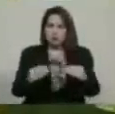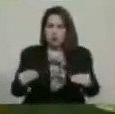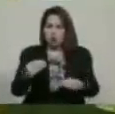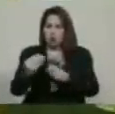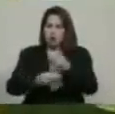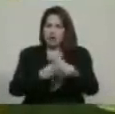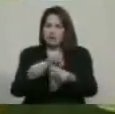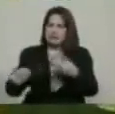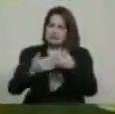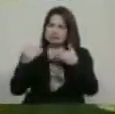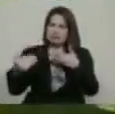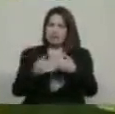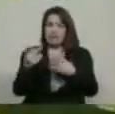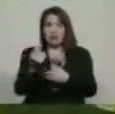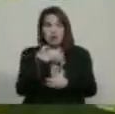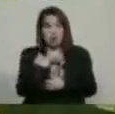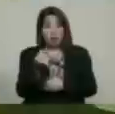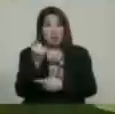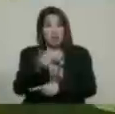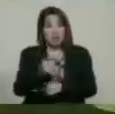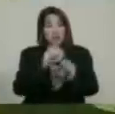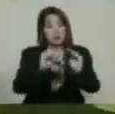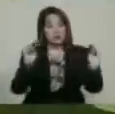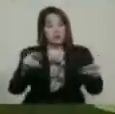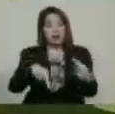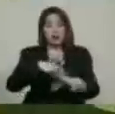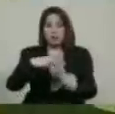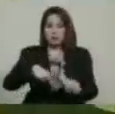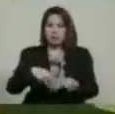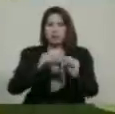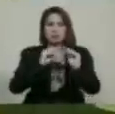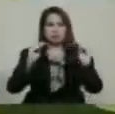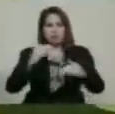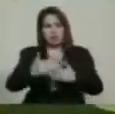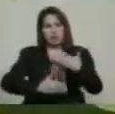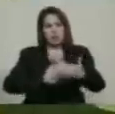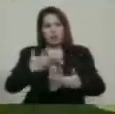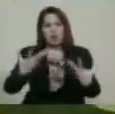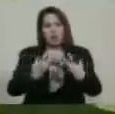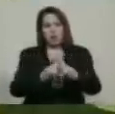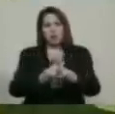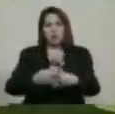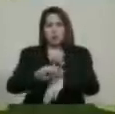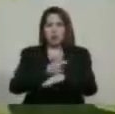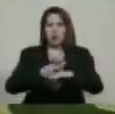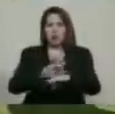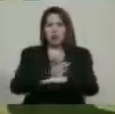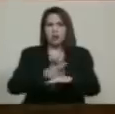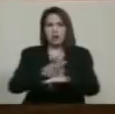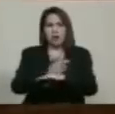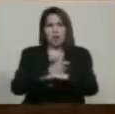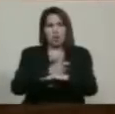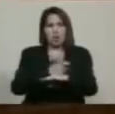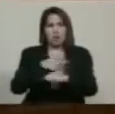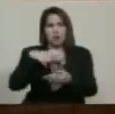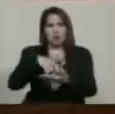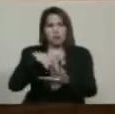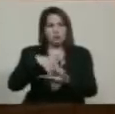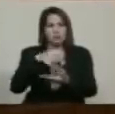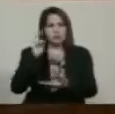y para eso tenemos que llamar a la producción. Sigamos adelante, sigamos venciendo de la mano con nuestro gobernador Rafael Lacaba, porque juntos somos más.